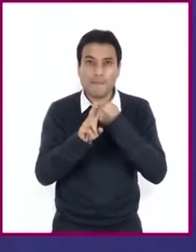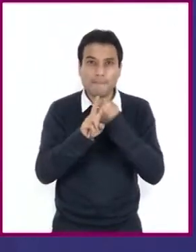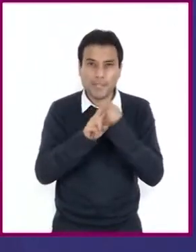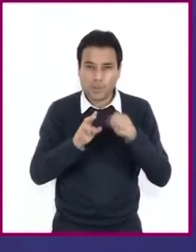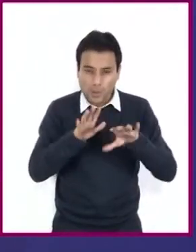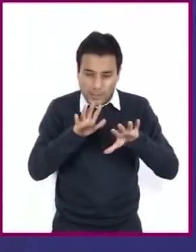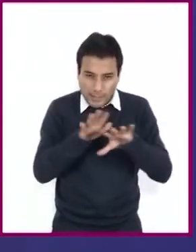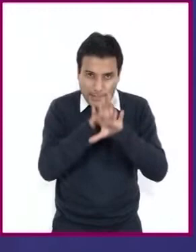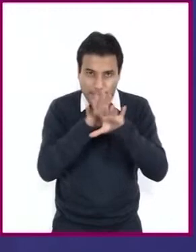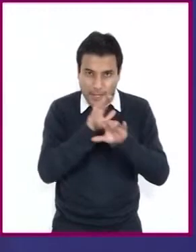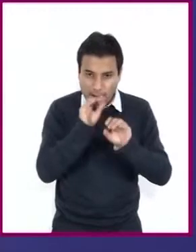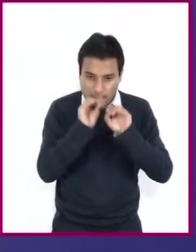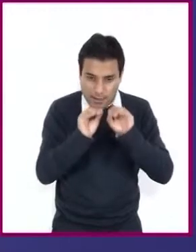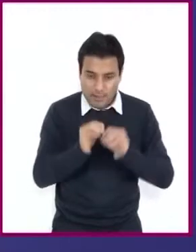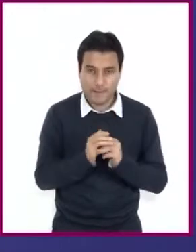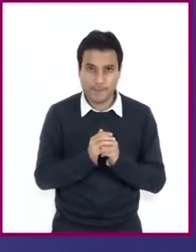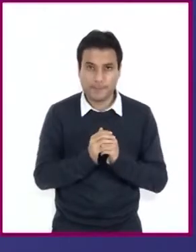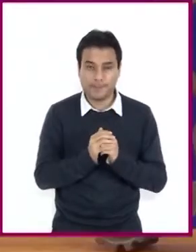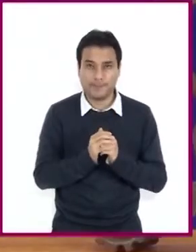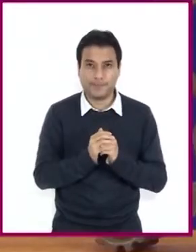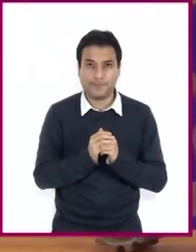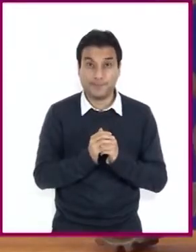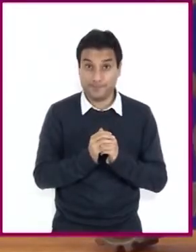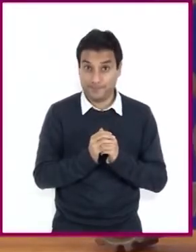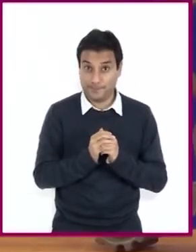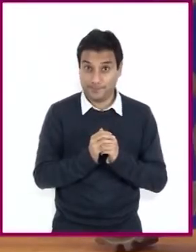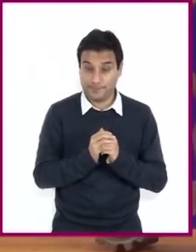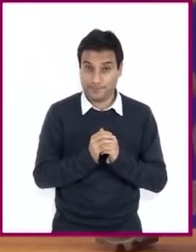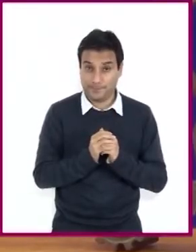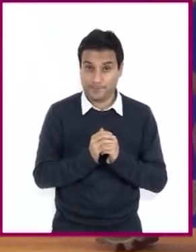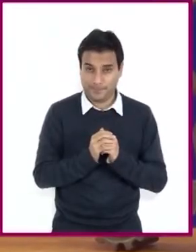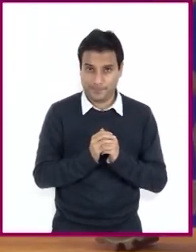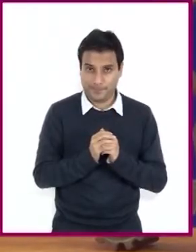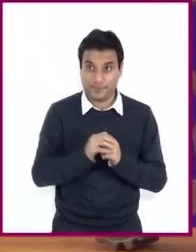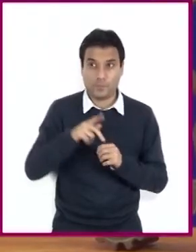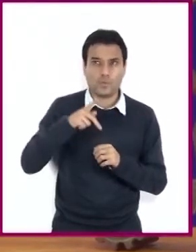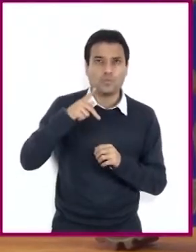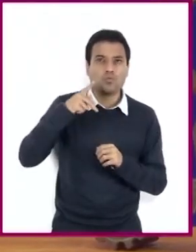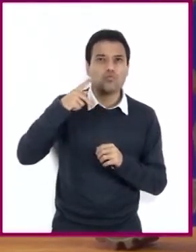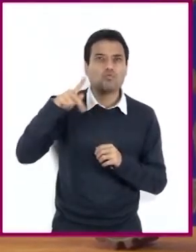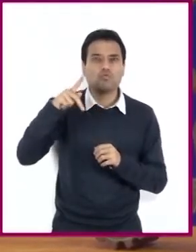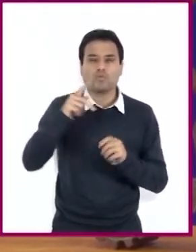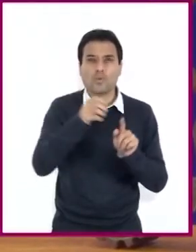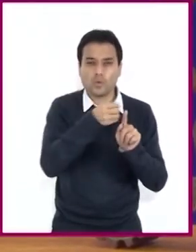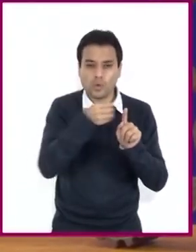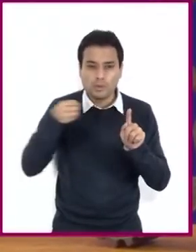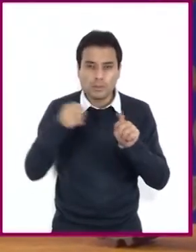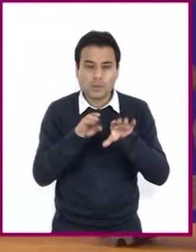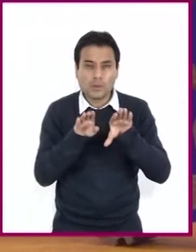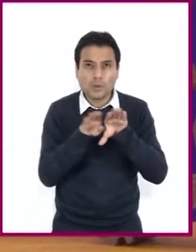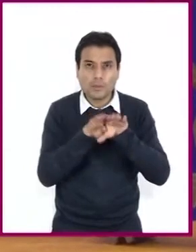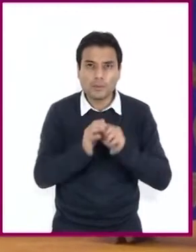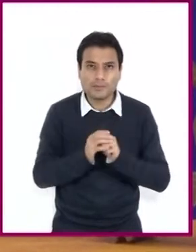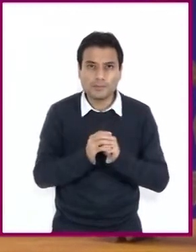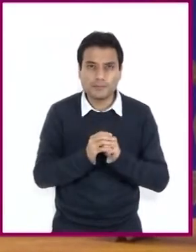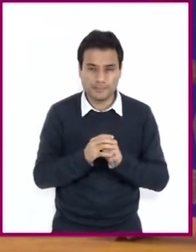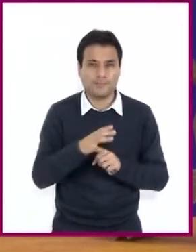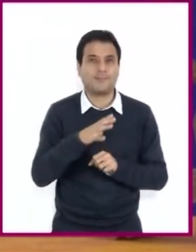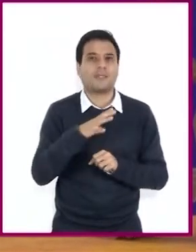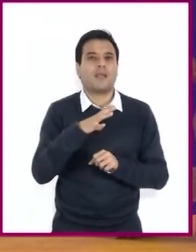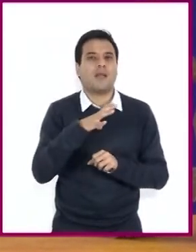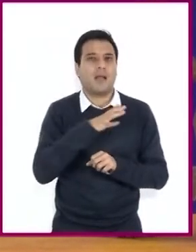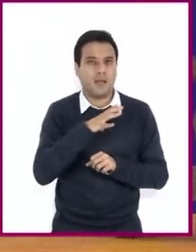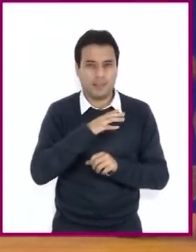colocó. En este punto, observamos que el procedimiento de Pasteur ya incluye las variables que